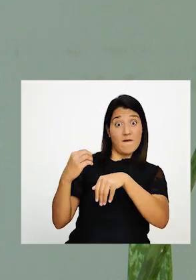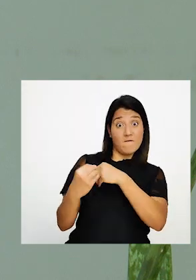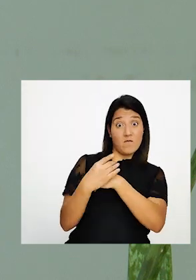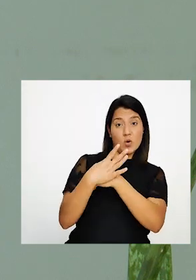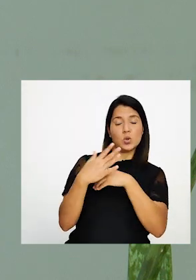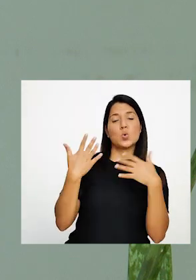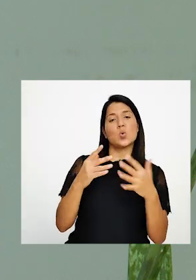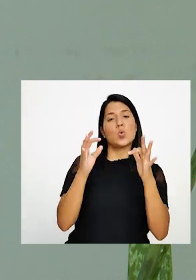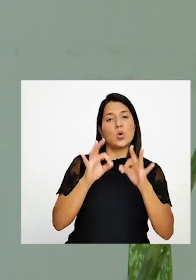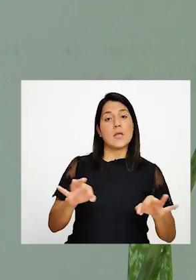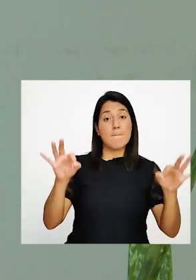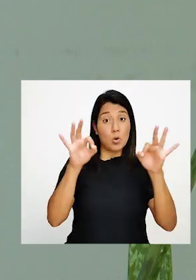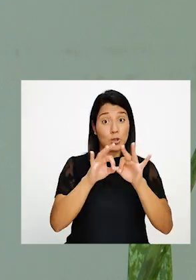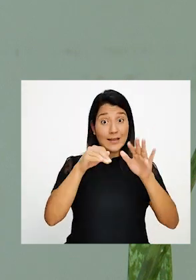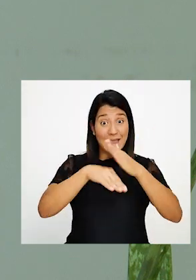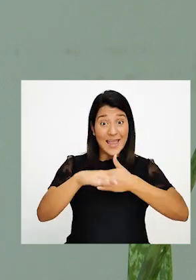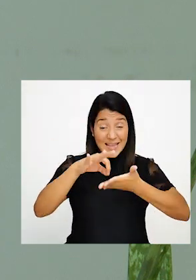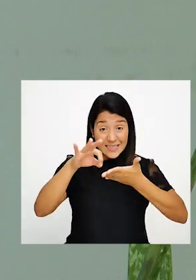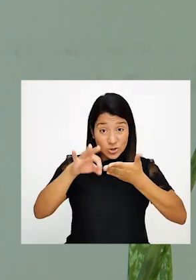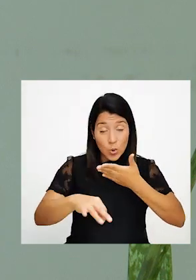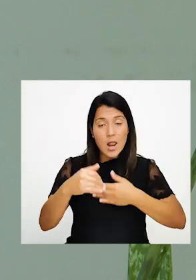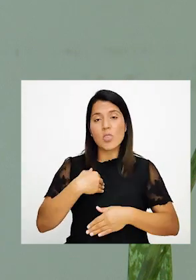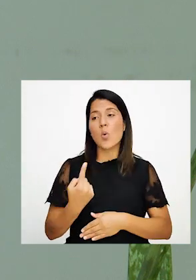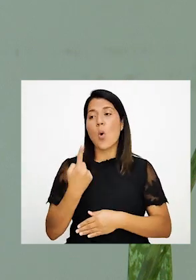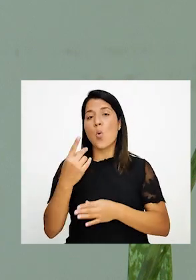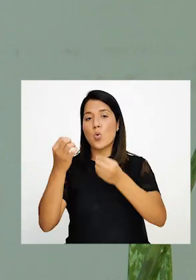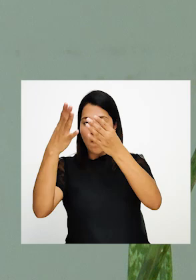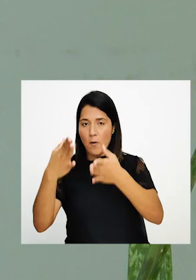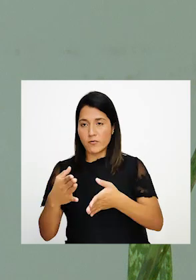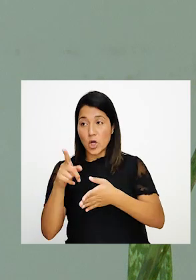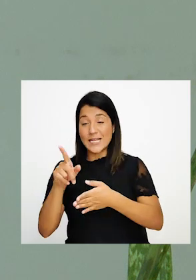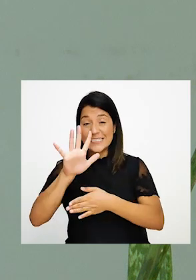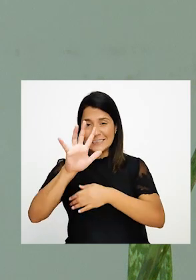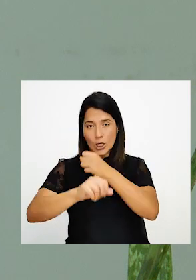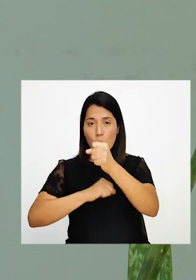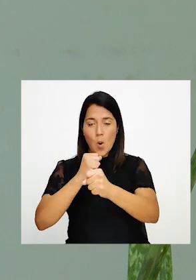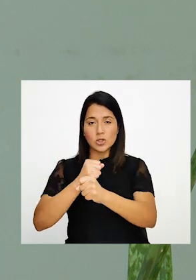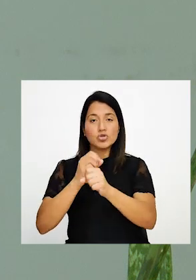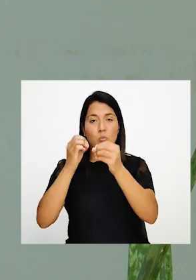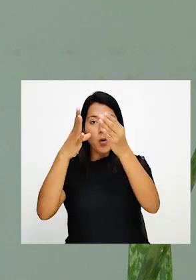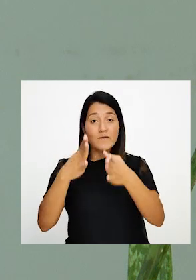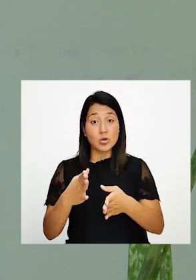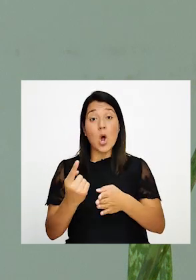la escuela tuve una maestra que fue mis 5 años en una escuela unidocente,